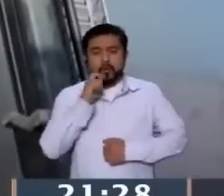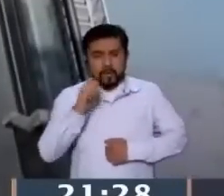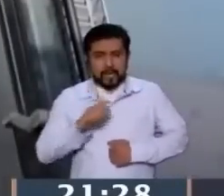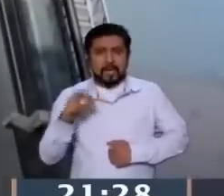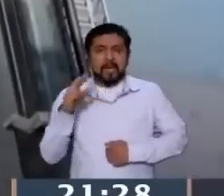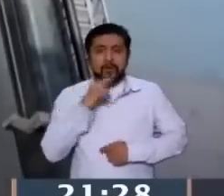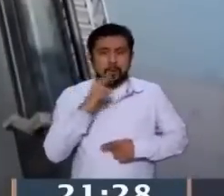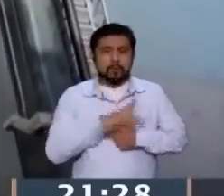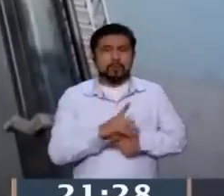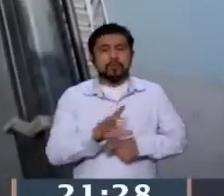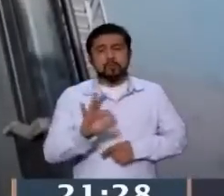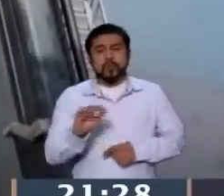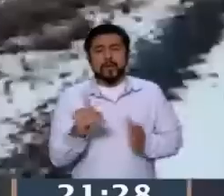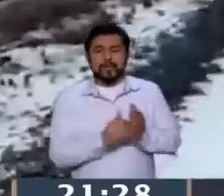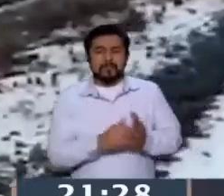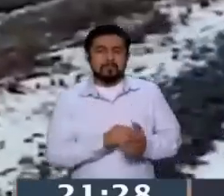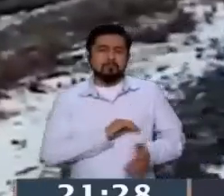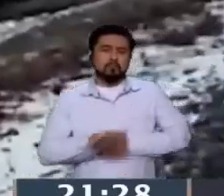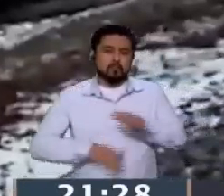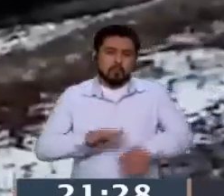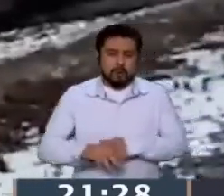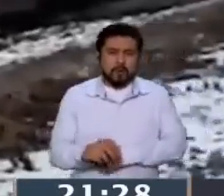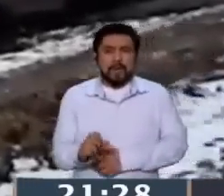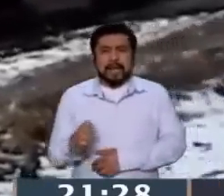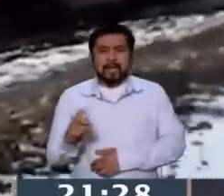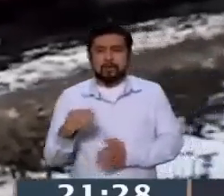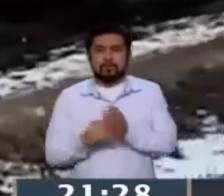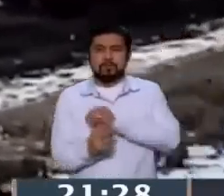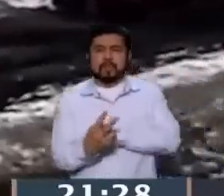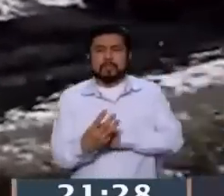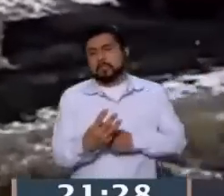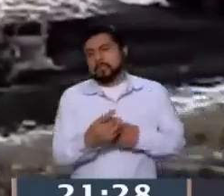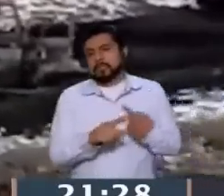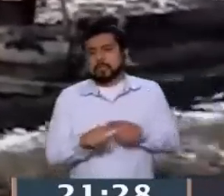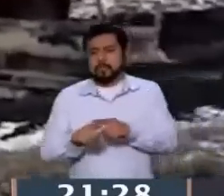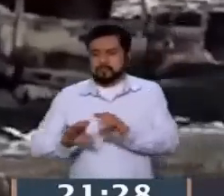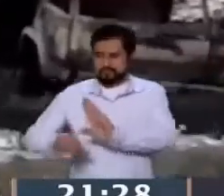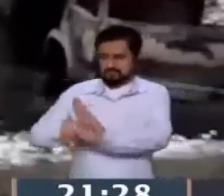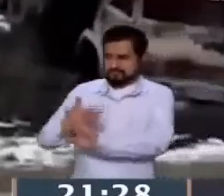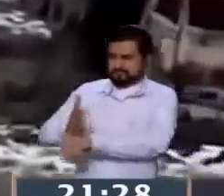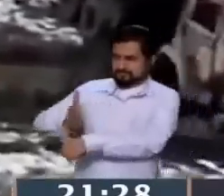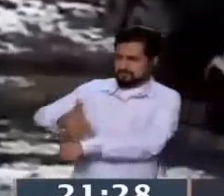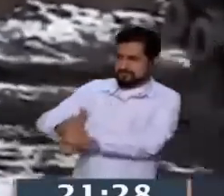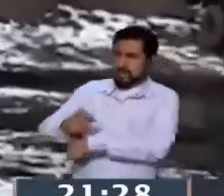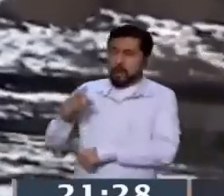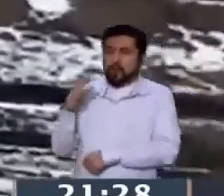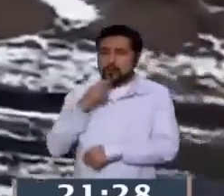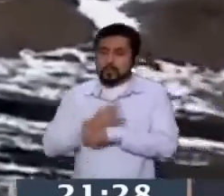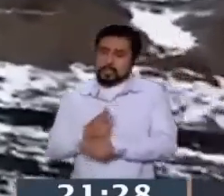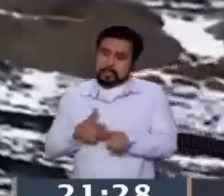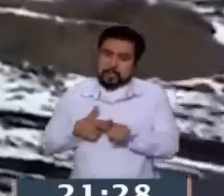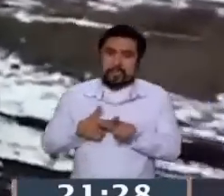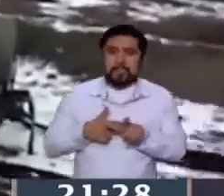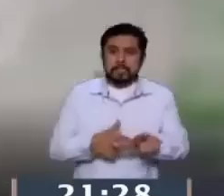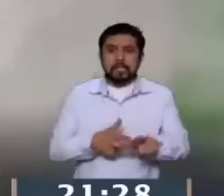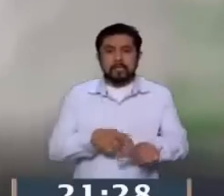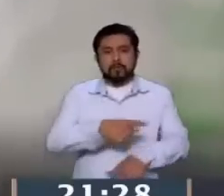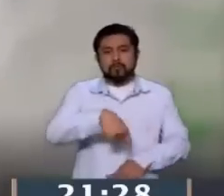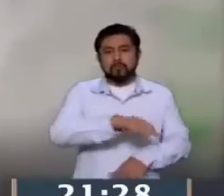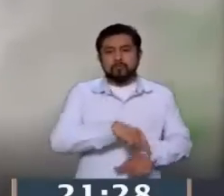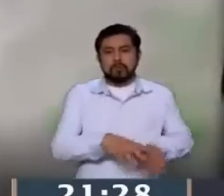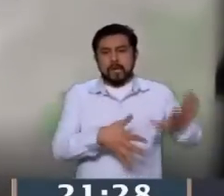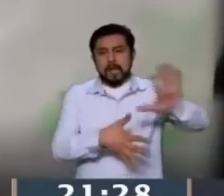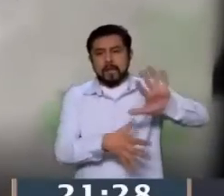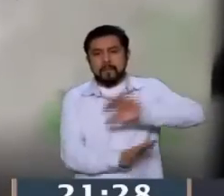cuarenta mil civiles en enero de 2023 las sanciones económicas contra Rusia continuaron desde el occidente pero